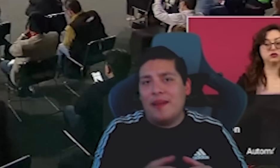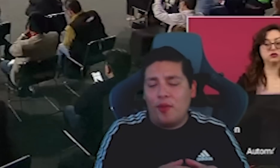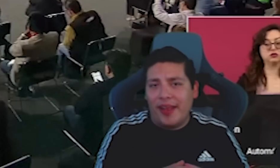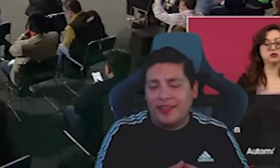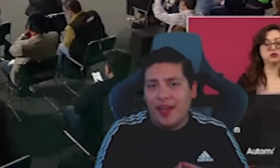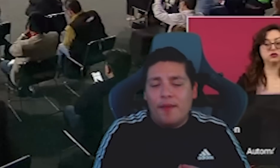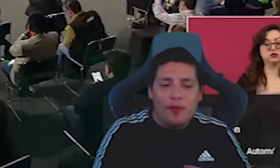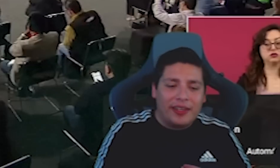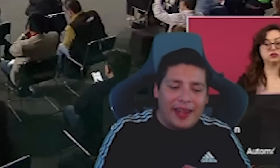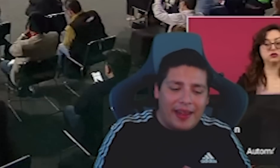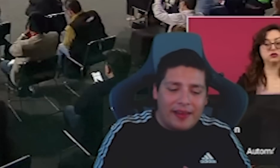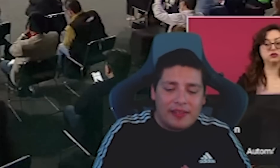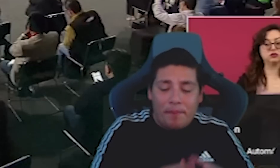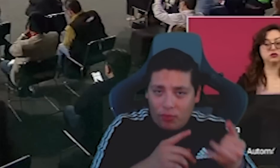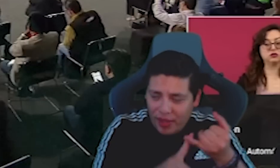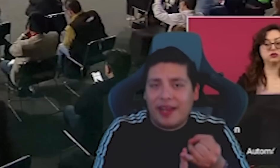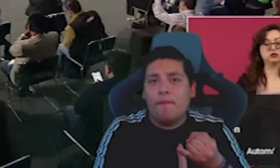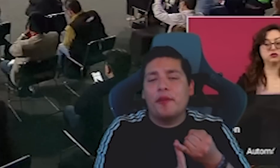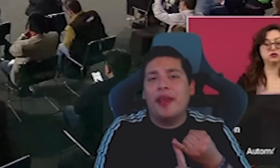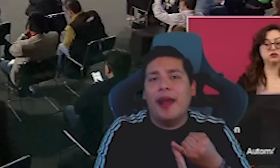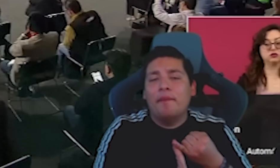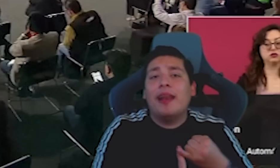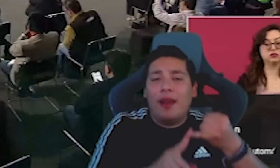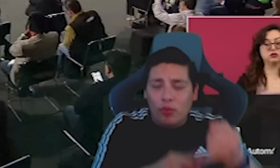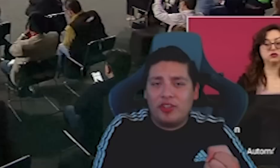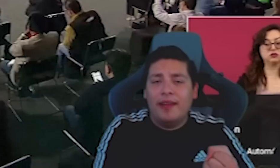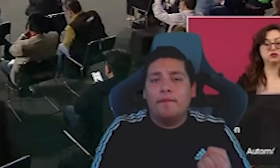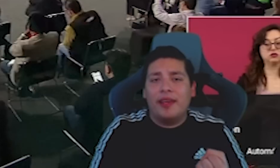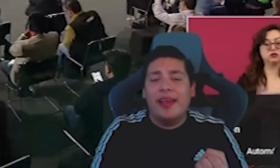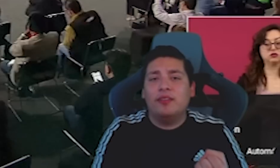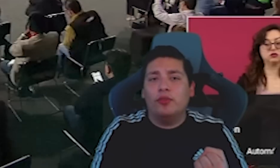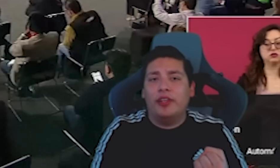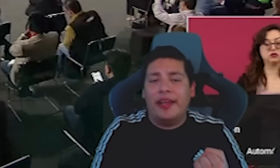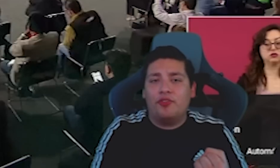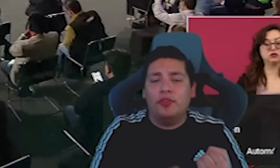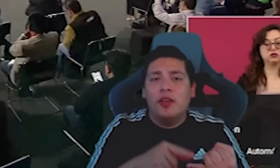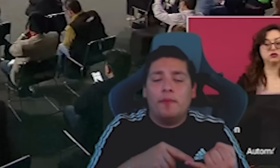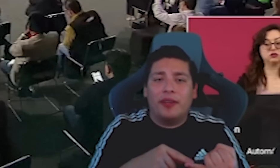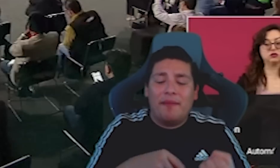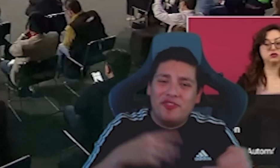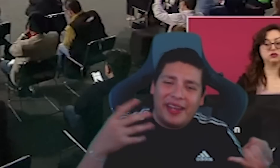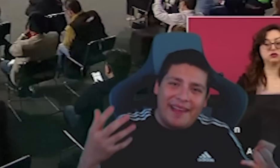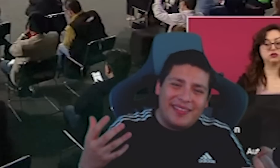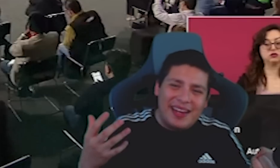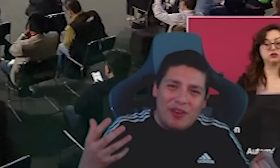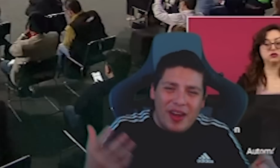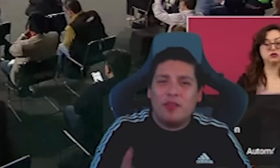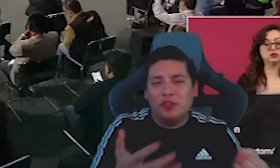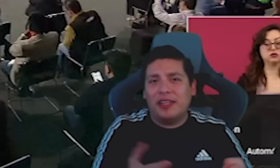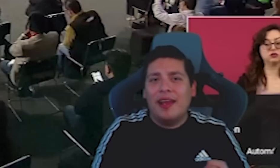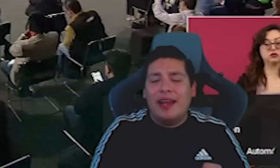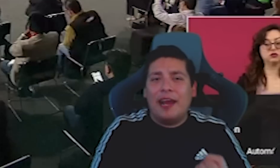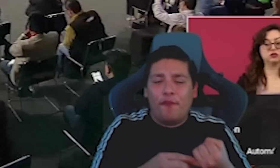no terminen en violencia, porque se perjudica en primera la lucha de estos derechos, porque a mucha gente